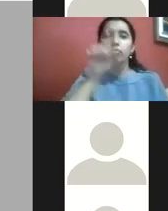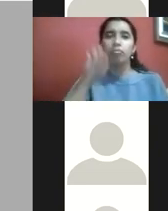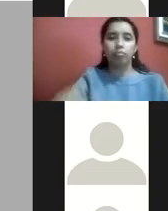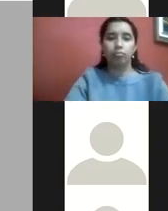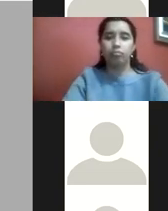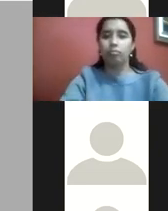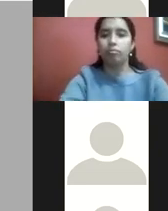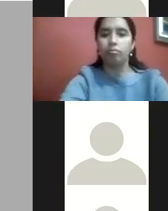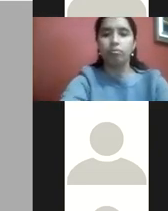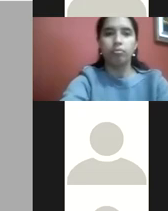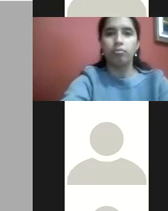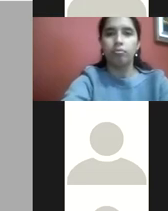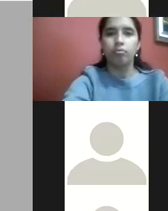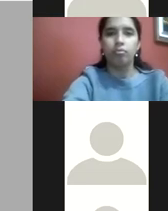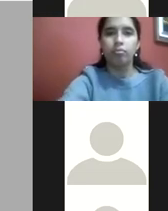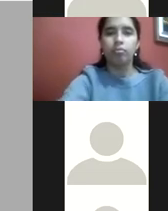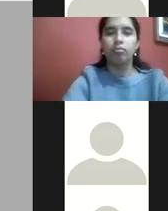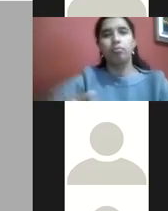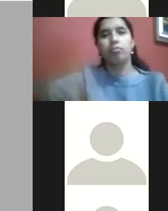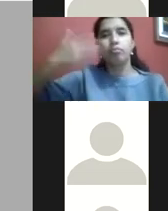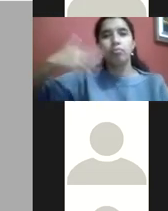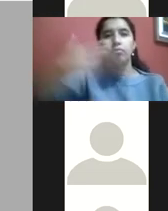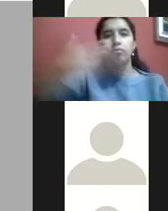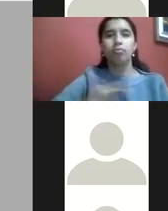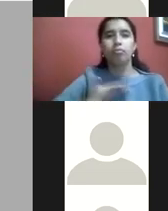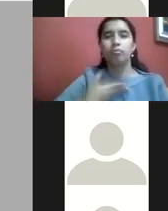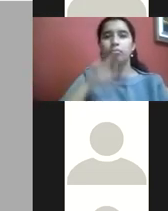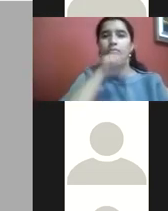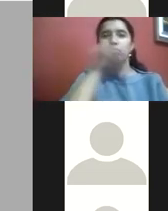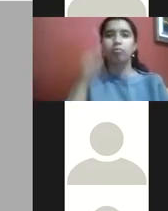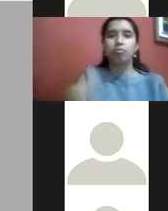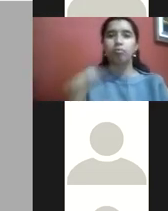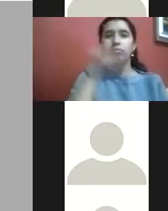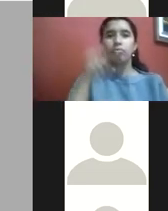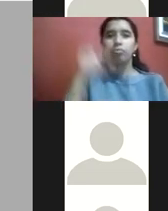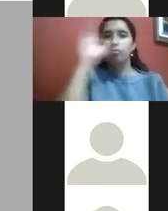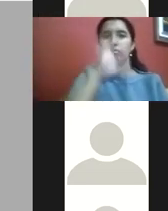Antes lo teníamos al revés. Antes teníamos z y buscábamos el área.